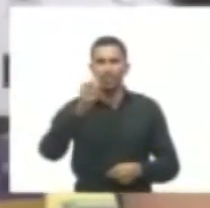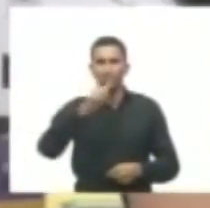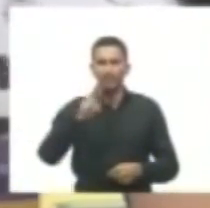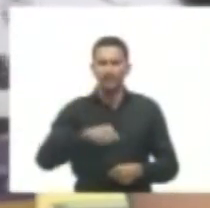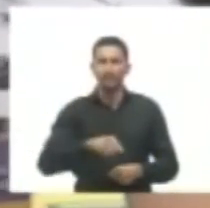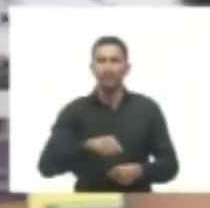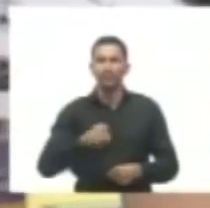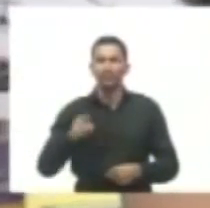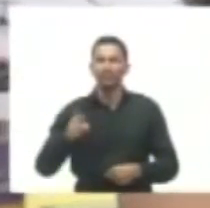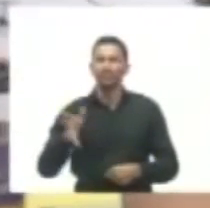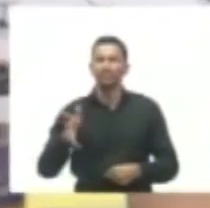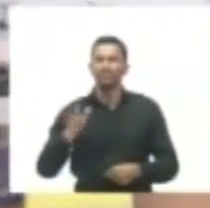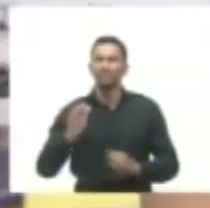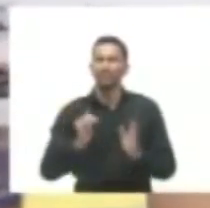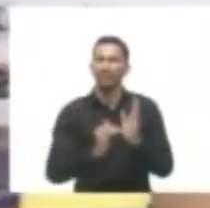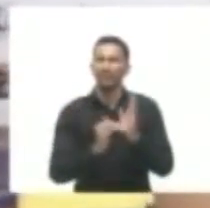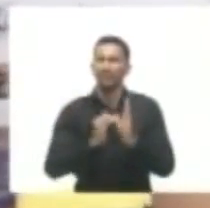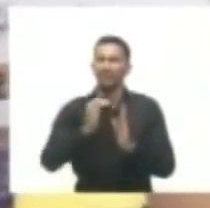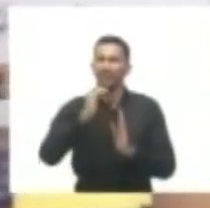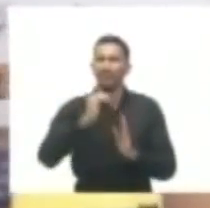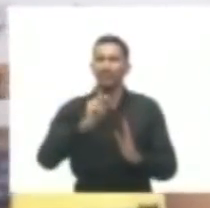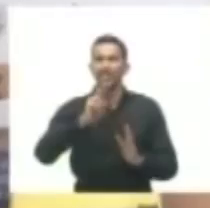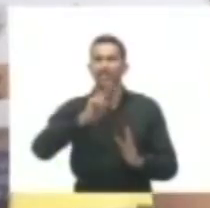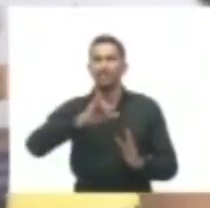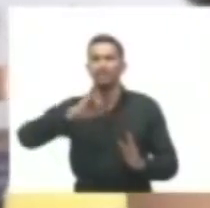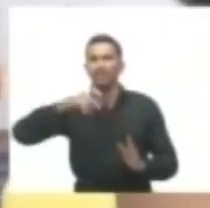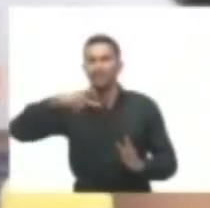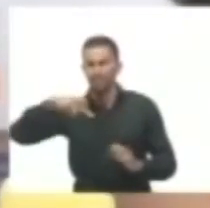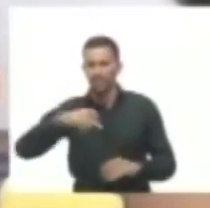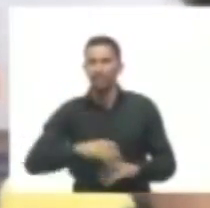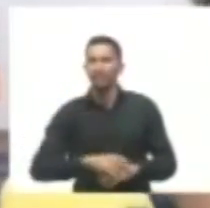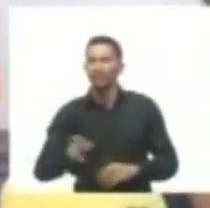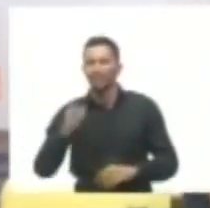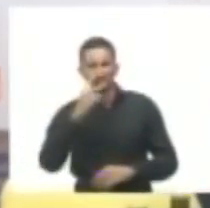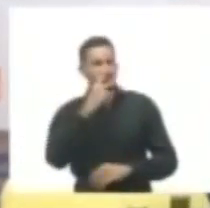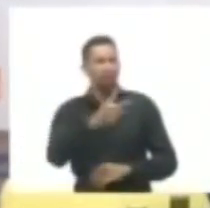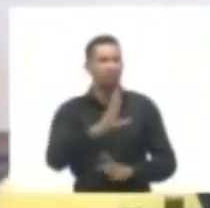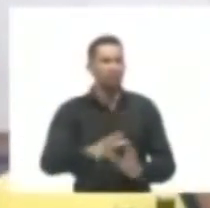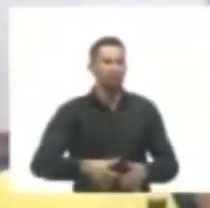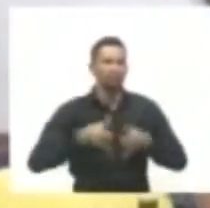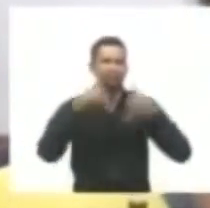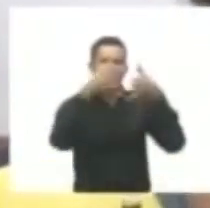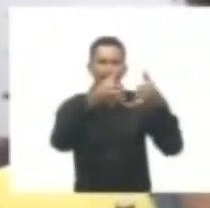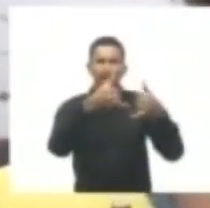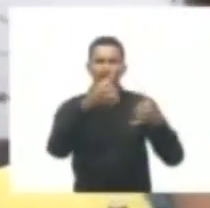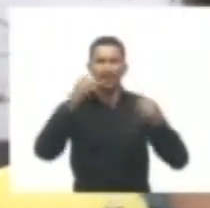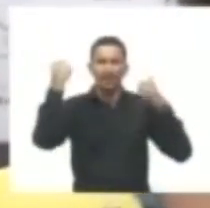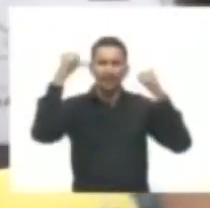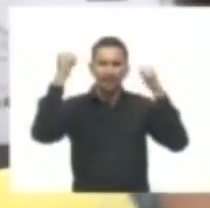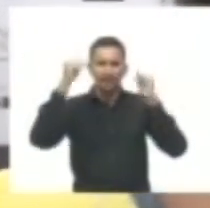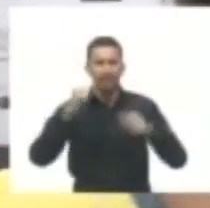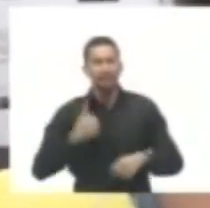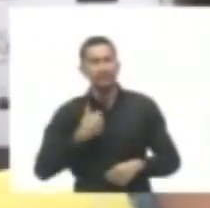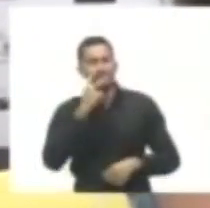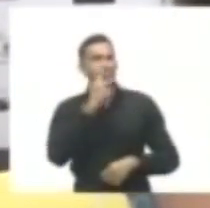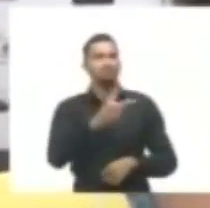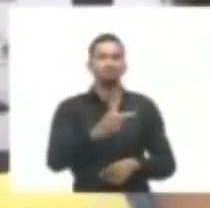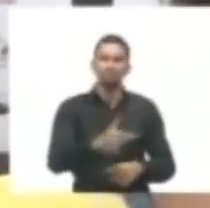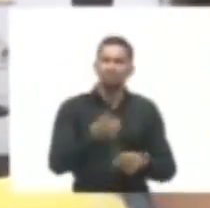en la categoría VIP, cuéntanos, ¿cómo ves el nivel este año en la Supercopa Carnaval? Bueno, el nivel de este año lo veo muy bueno, ya